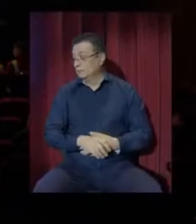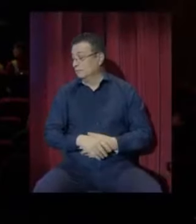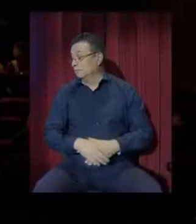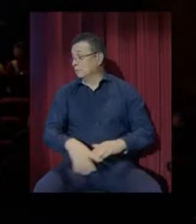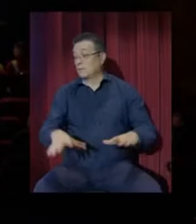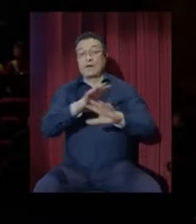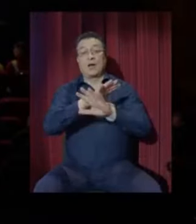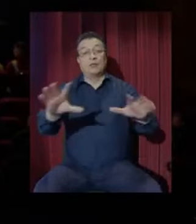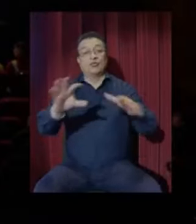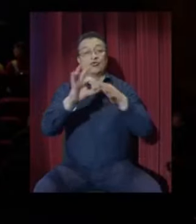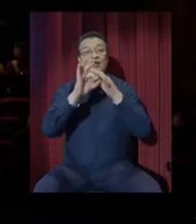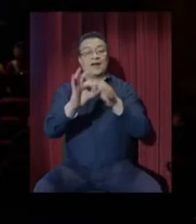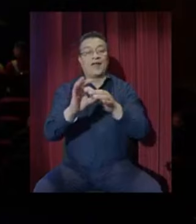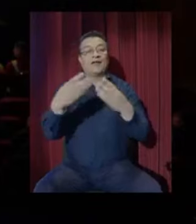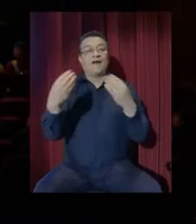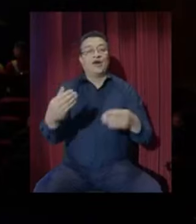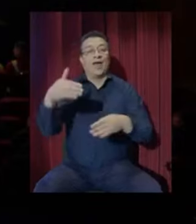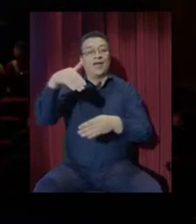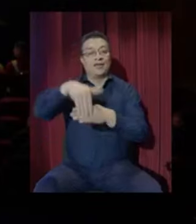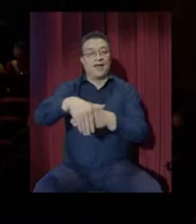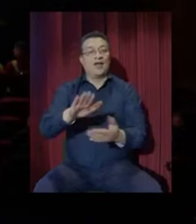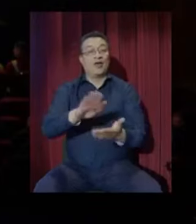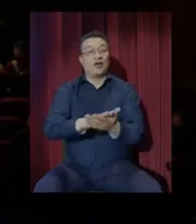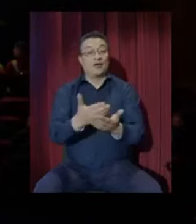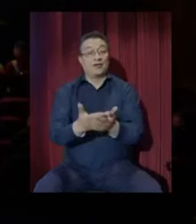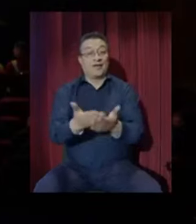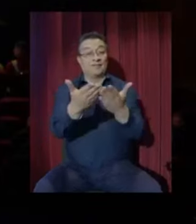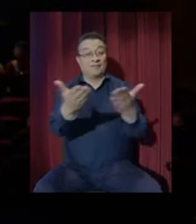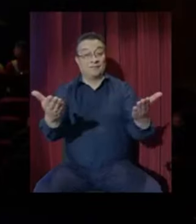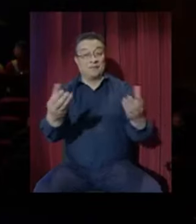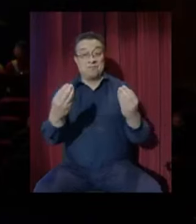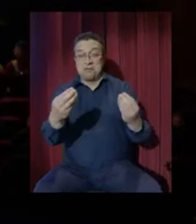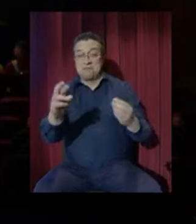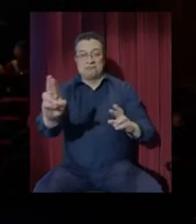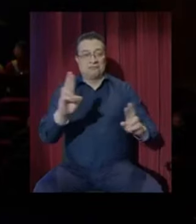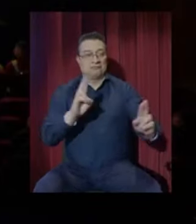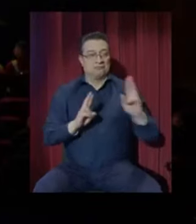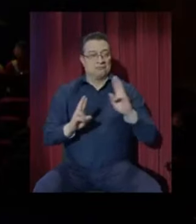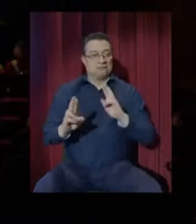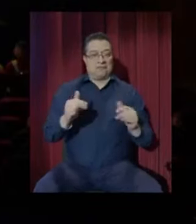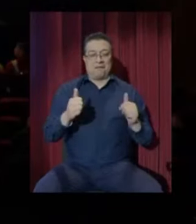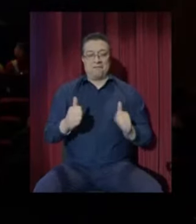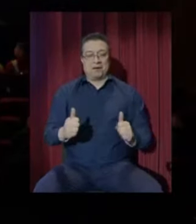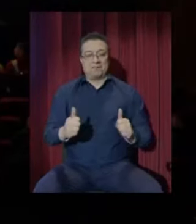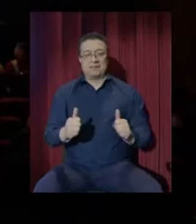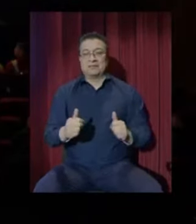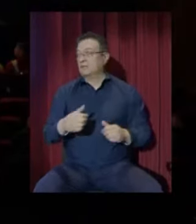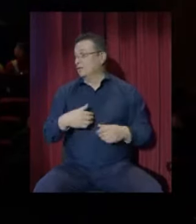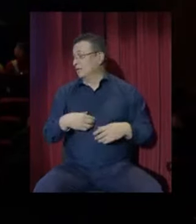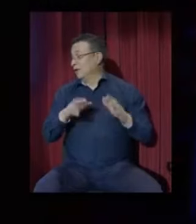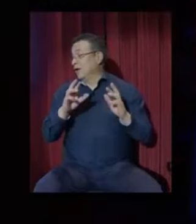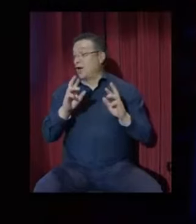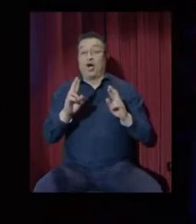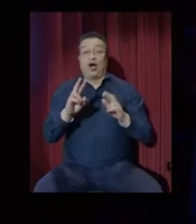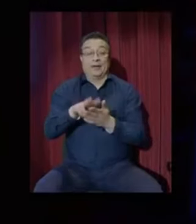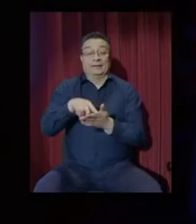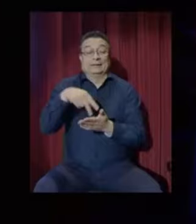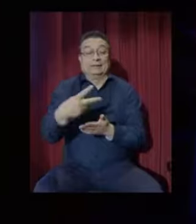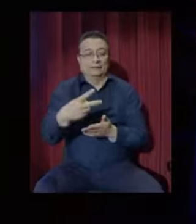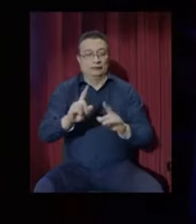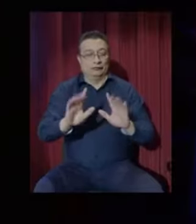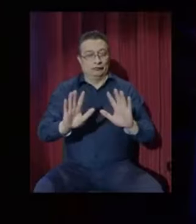muchas gracias buenas tardes cómo están bien Espero no caerme